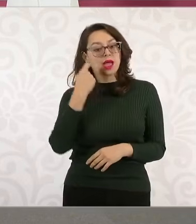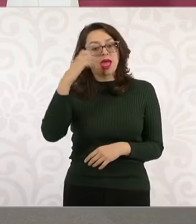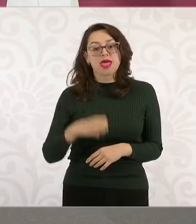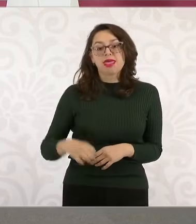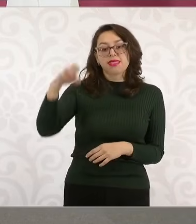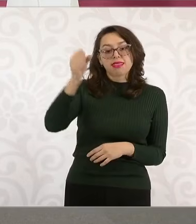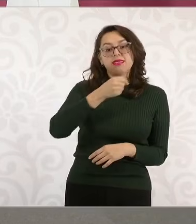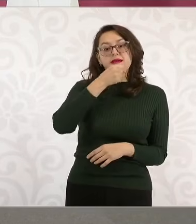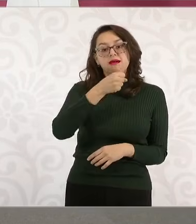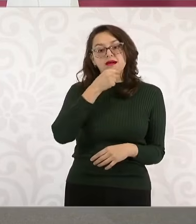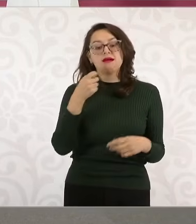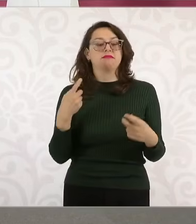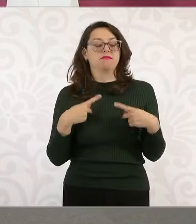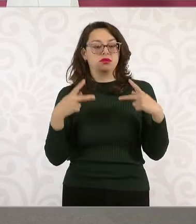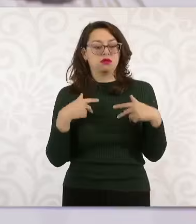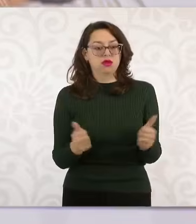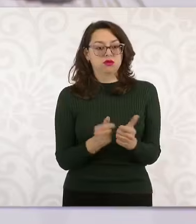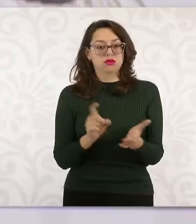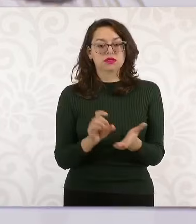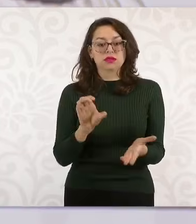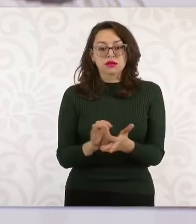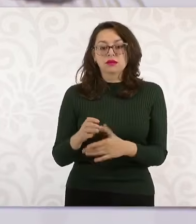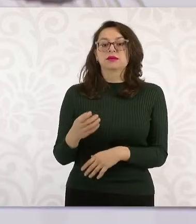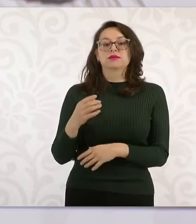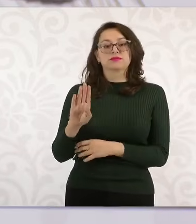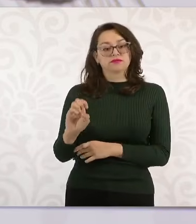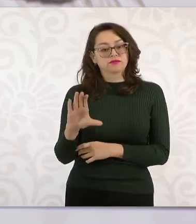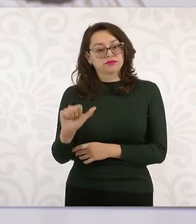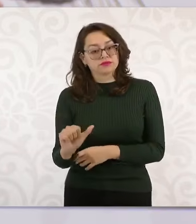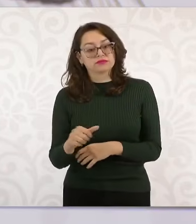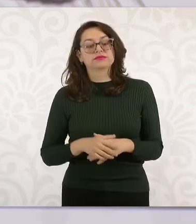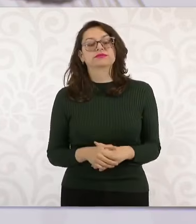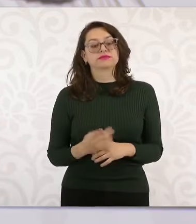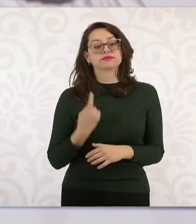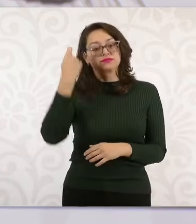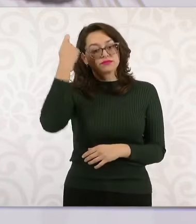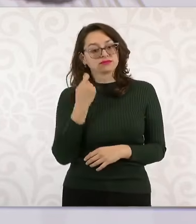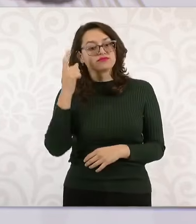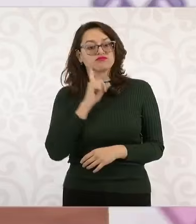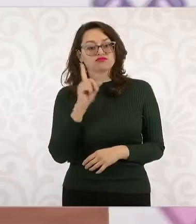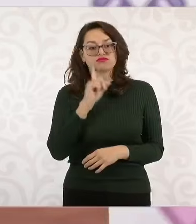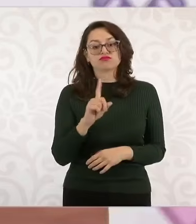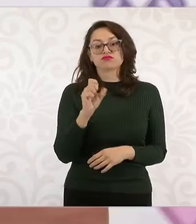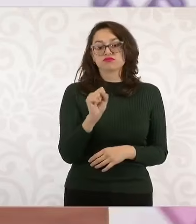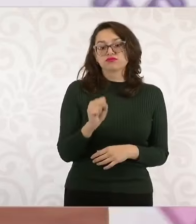pensión a discapacidad, becas, ahora la pensión de mujeres de 60 a 64,